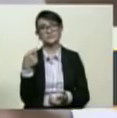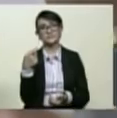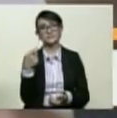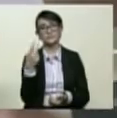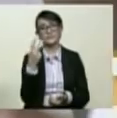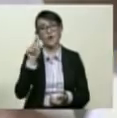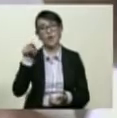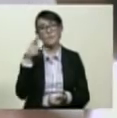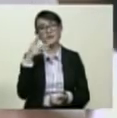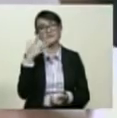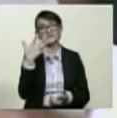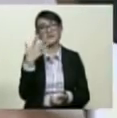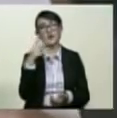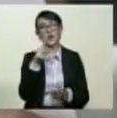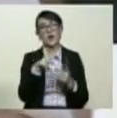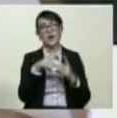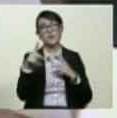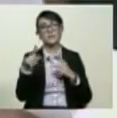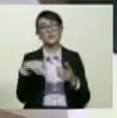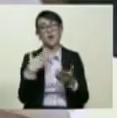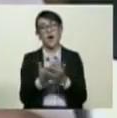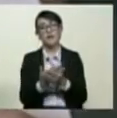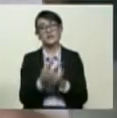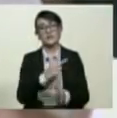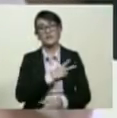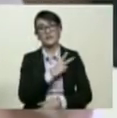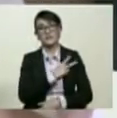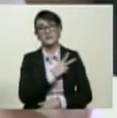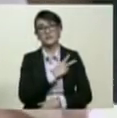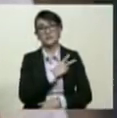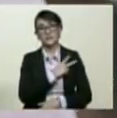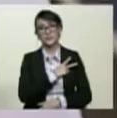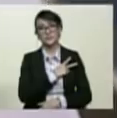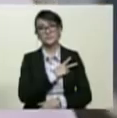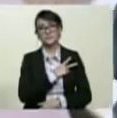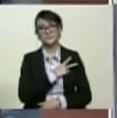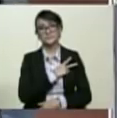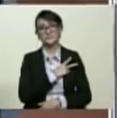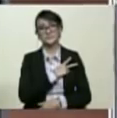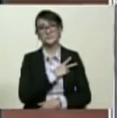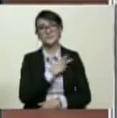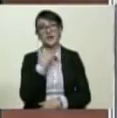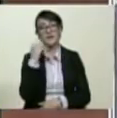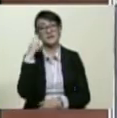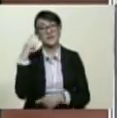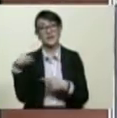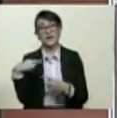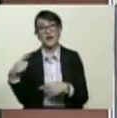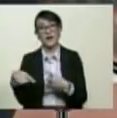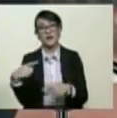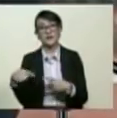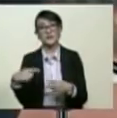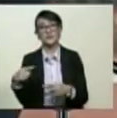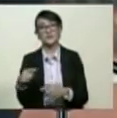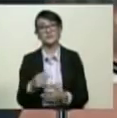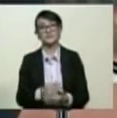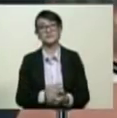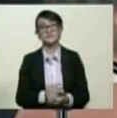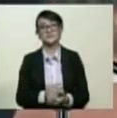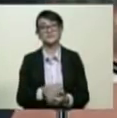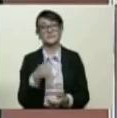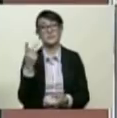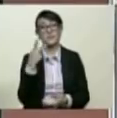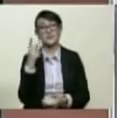2,5 kilómetros hasta Venevisión, que está aquí. Esto es casi a diario. Creo que es el candidato, el